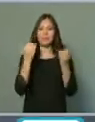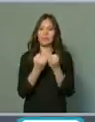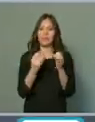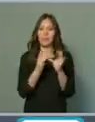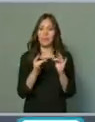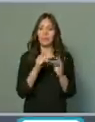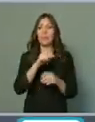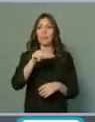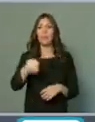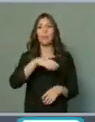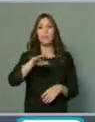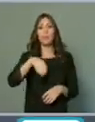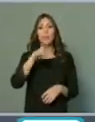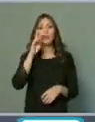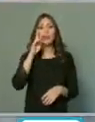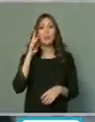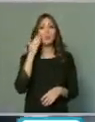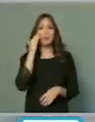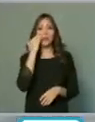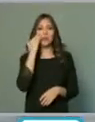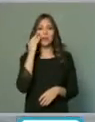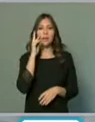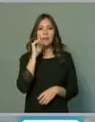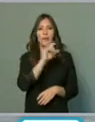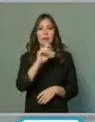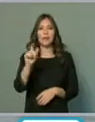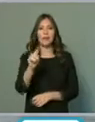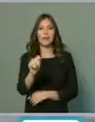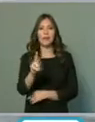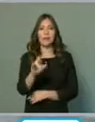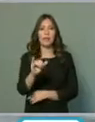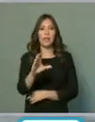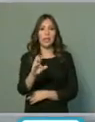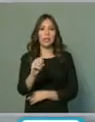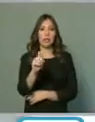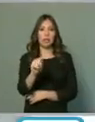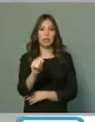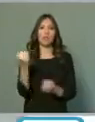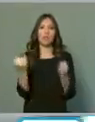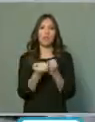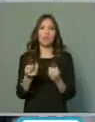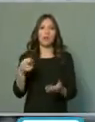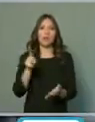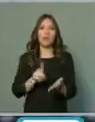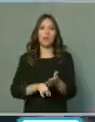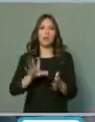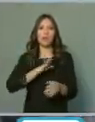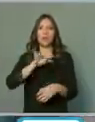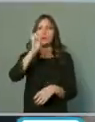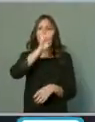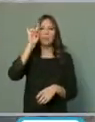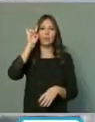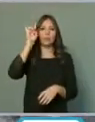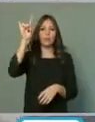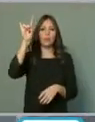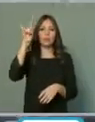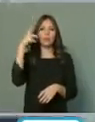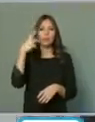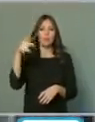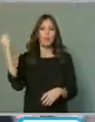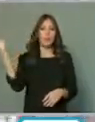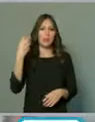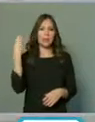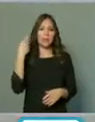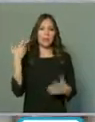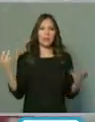platicarles que si buscan el evento en Facebook, Tricot, van a encontrar también el arte, el cartel de este evento